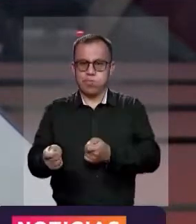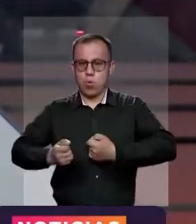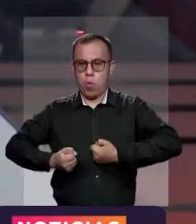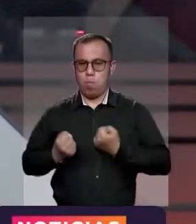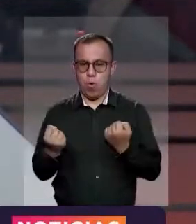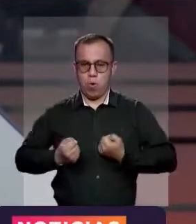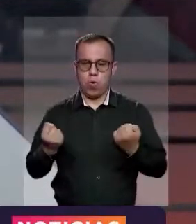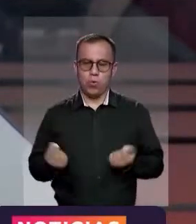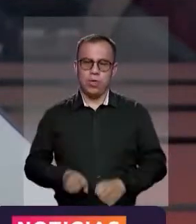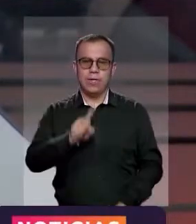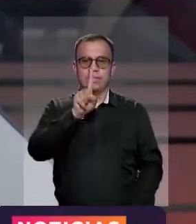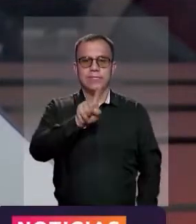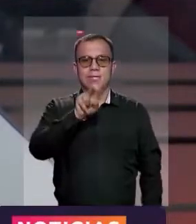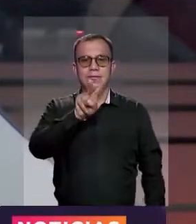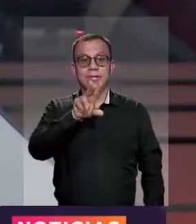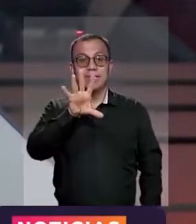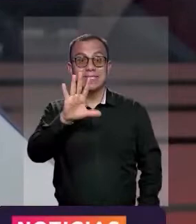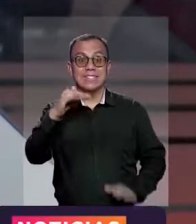del país